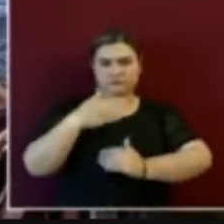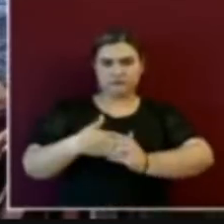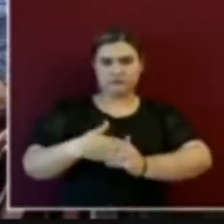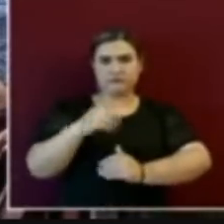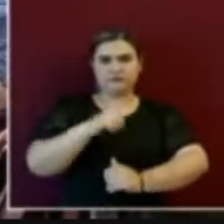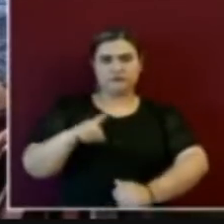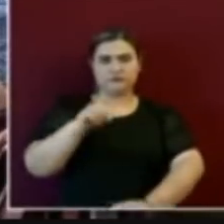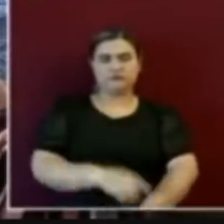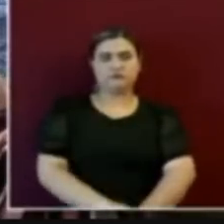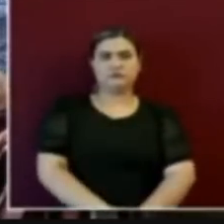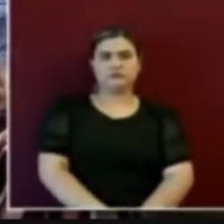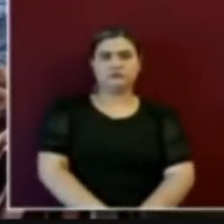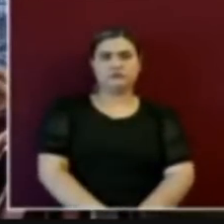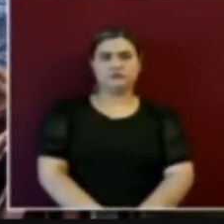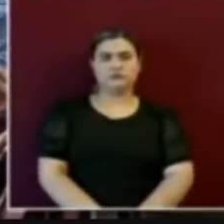¿Perdón?